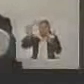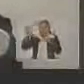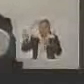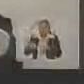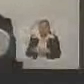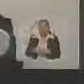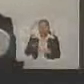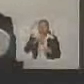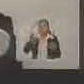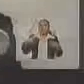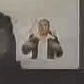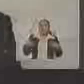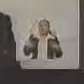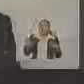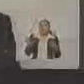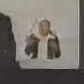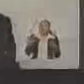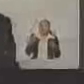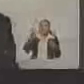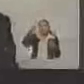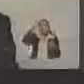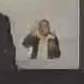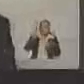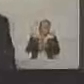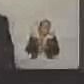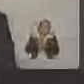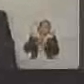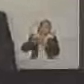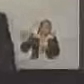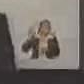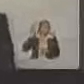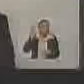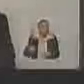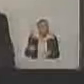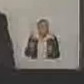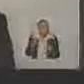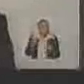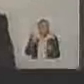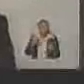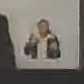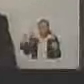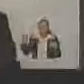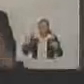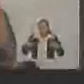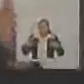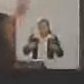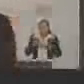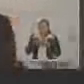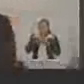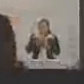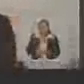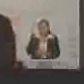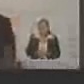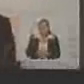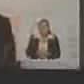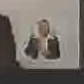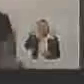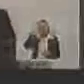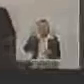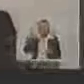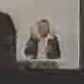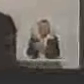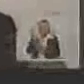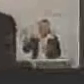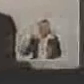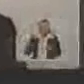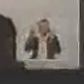de los problemas que nos aquejan. Vamos a trabajar juntos, vecinos y autoridad, para hacernos cargo de la recuperación de espacios